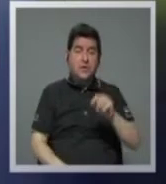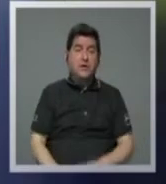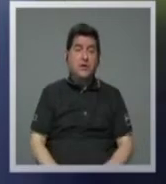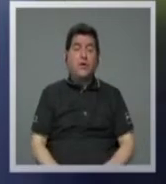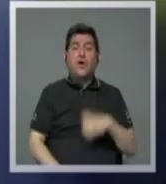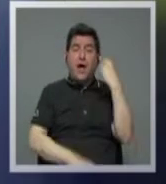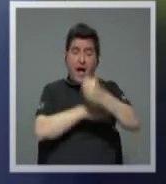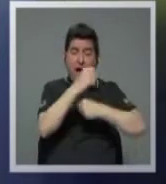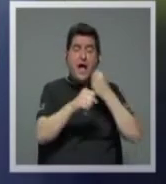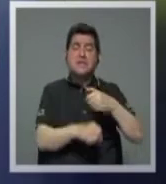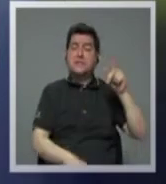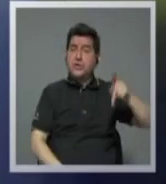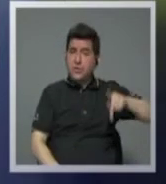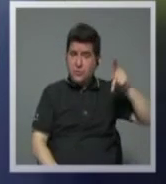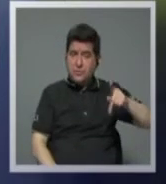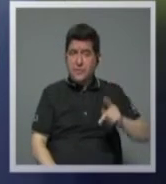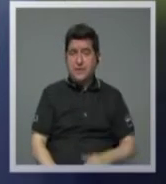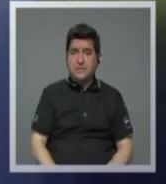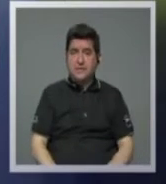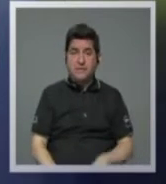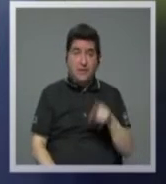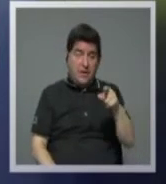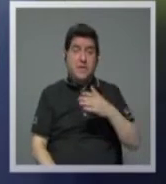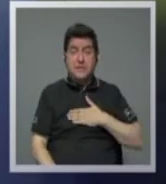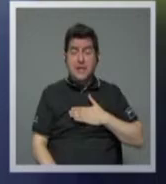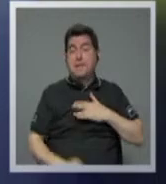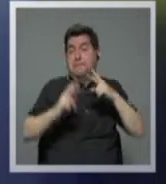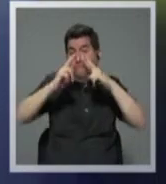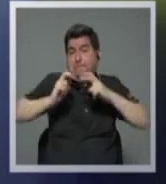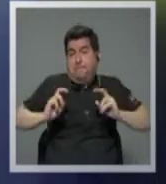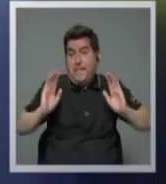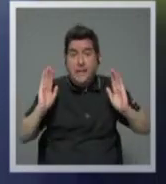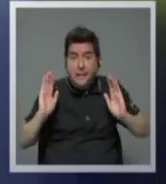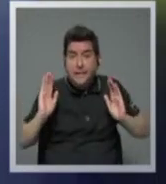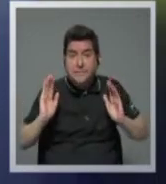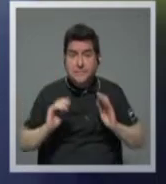Pacífico, y por lo menos esa es mi lectura